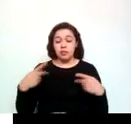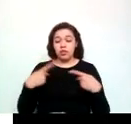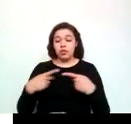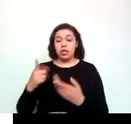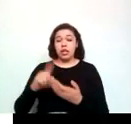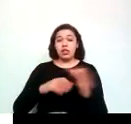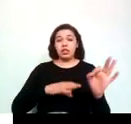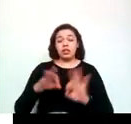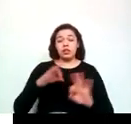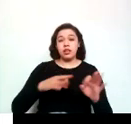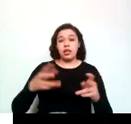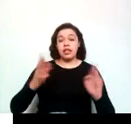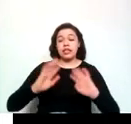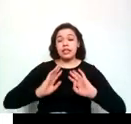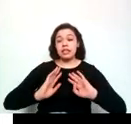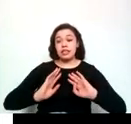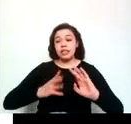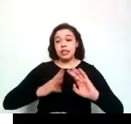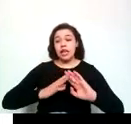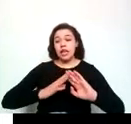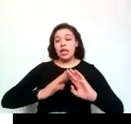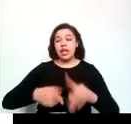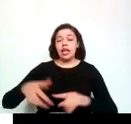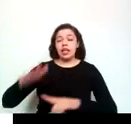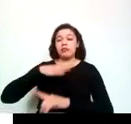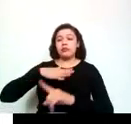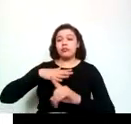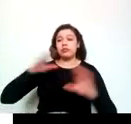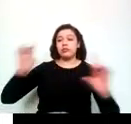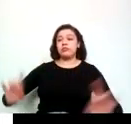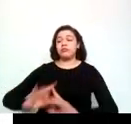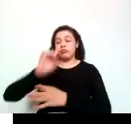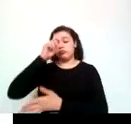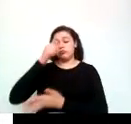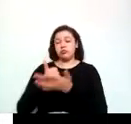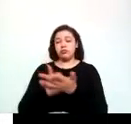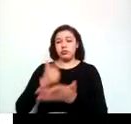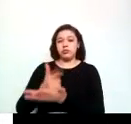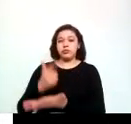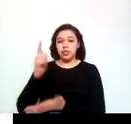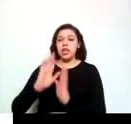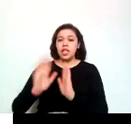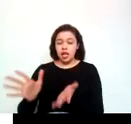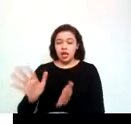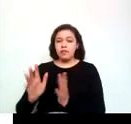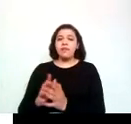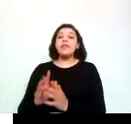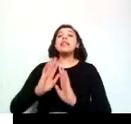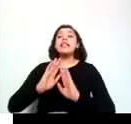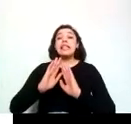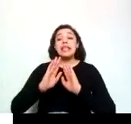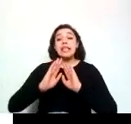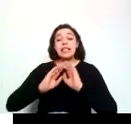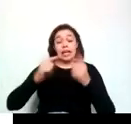colaboradores que fueron expuestos a acontecimientos traumáticos severos. Y una vez identificados, nos